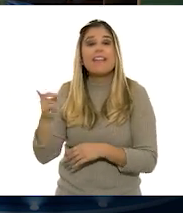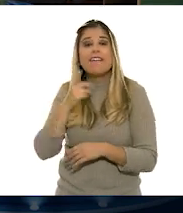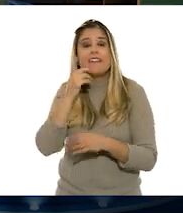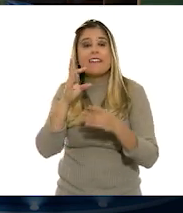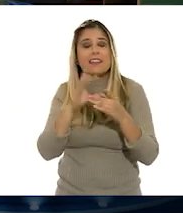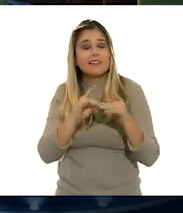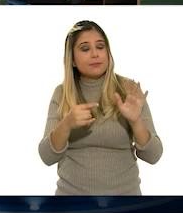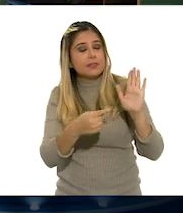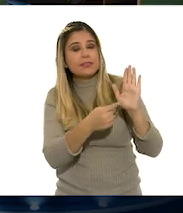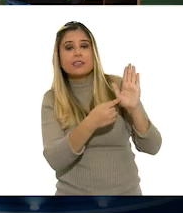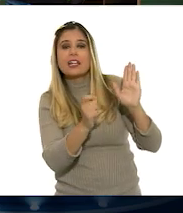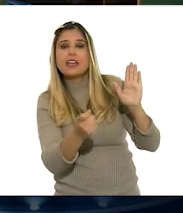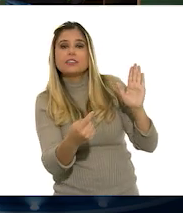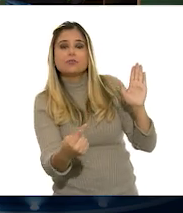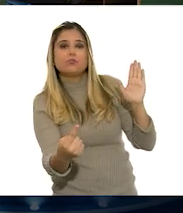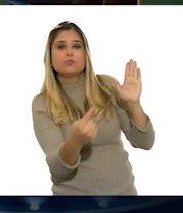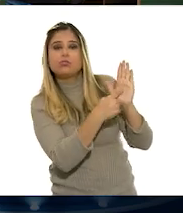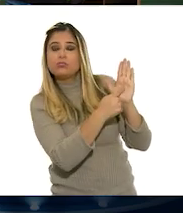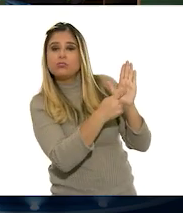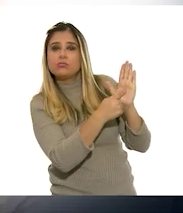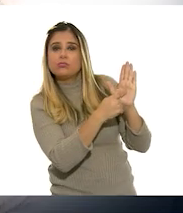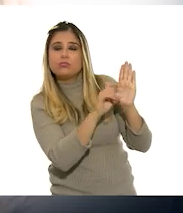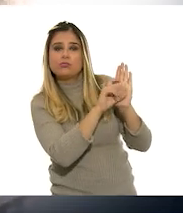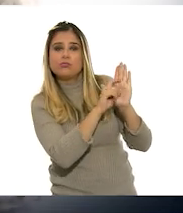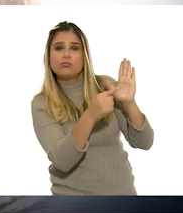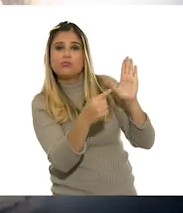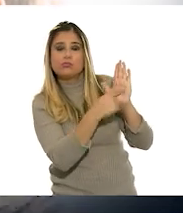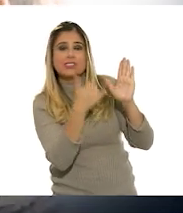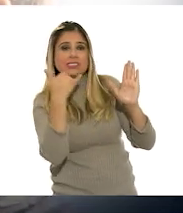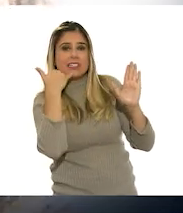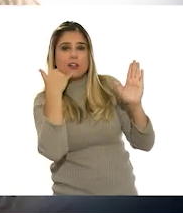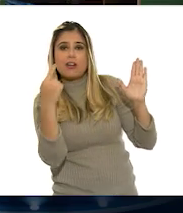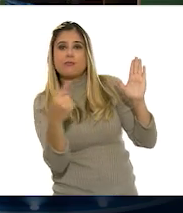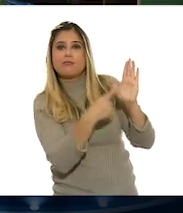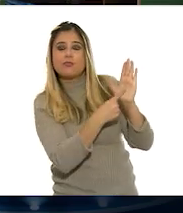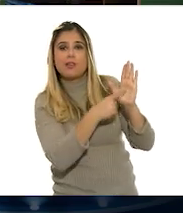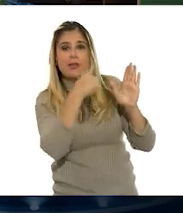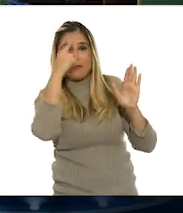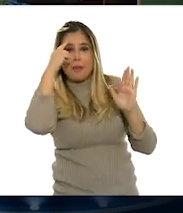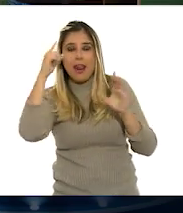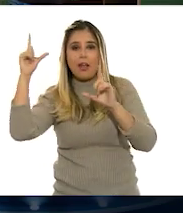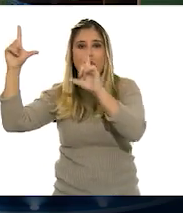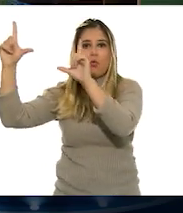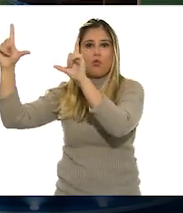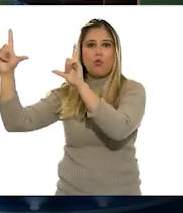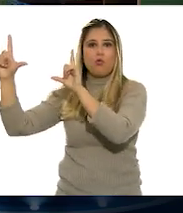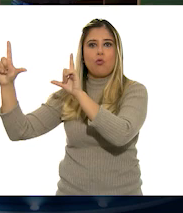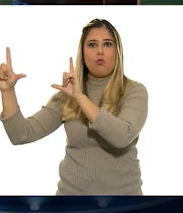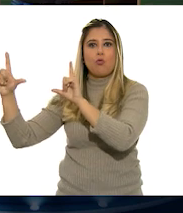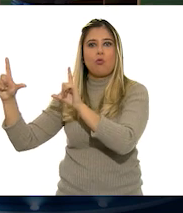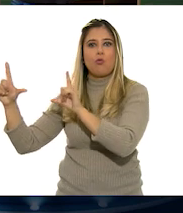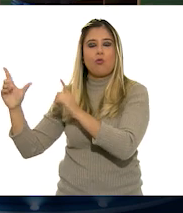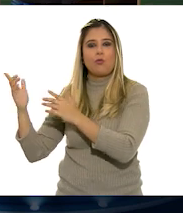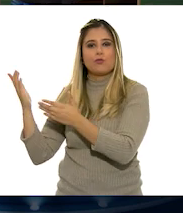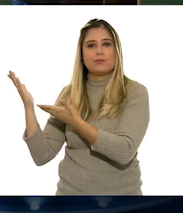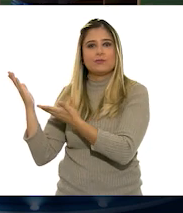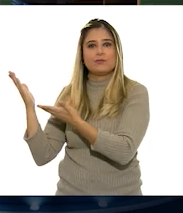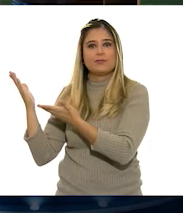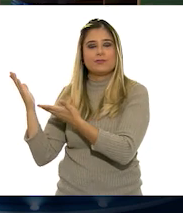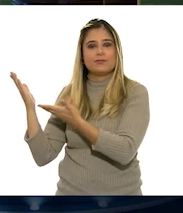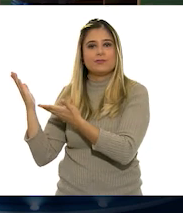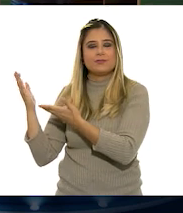que apretar este botón en la pantalla del celular para que baje una pantalla. Órale,